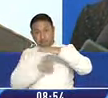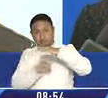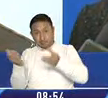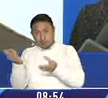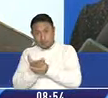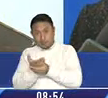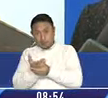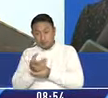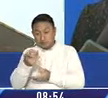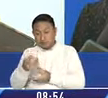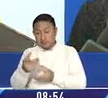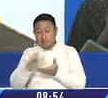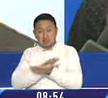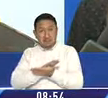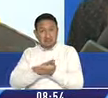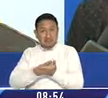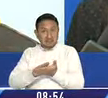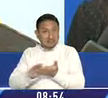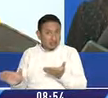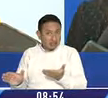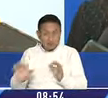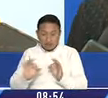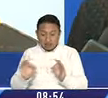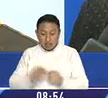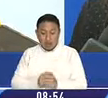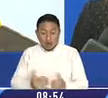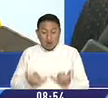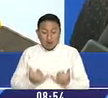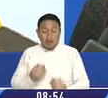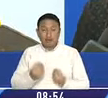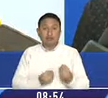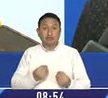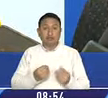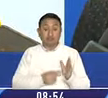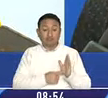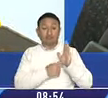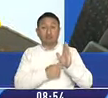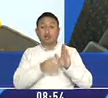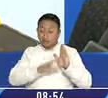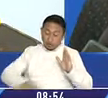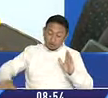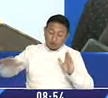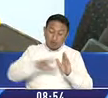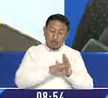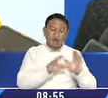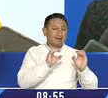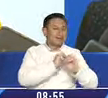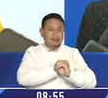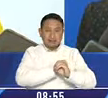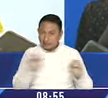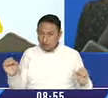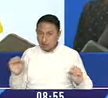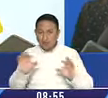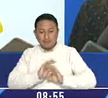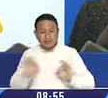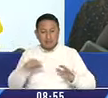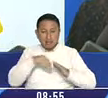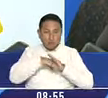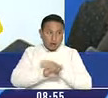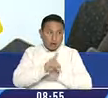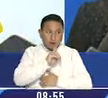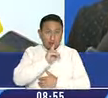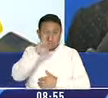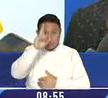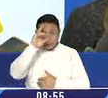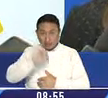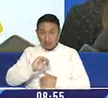totalmente vacíos. Es decir, que hoy lo que se hizo fue una demostración de que todos los archivos que vamos a utilizar, todas las